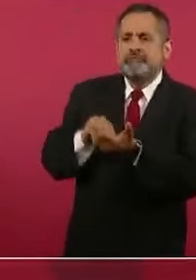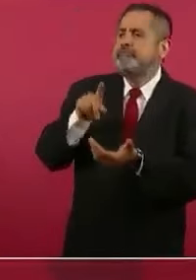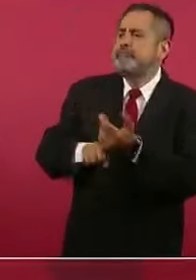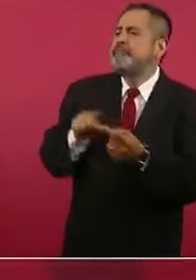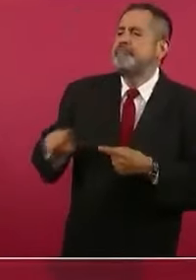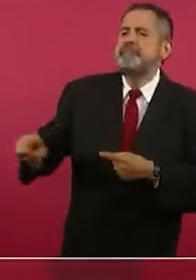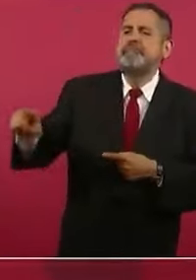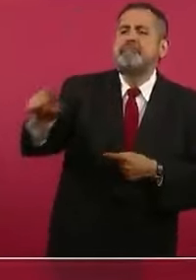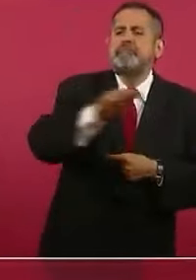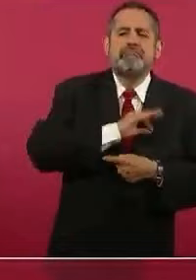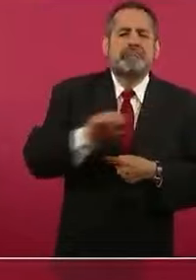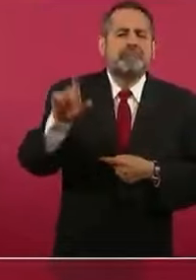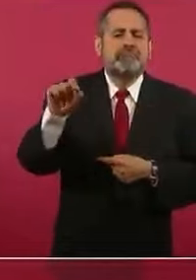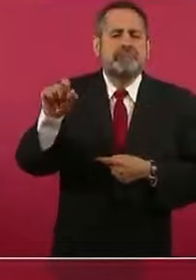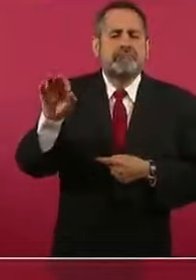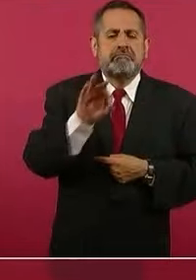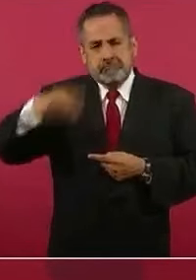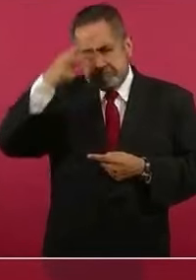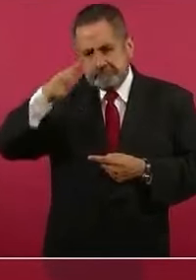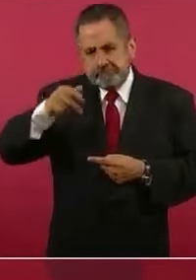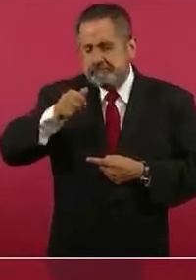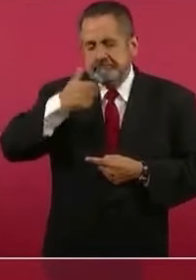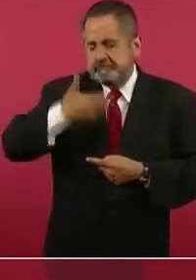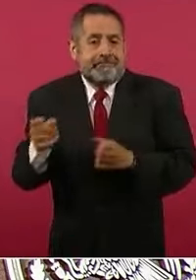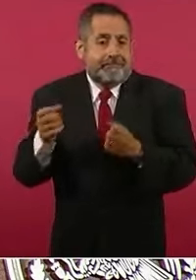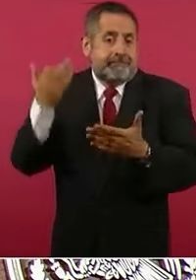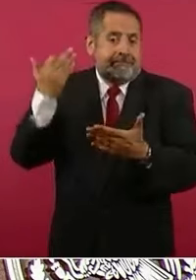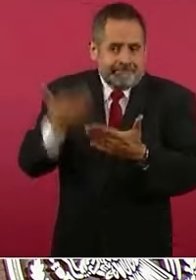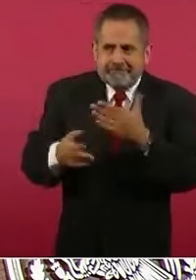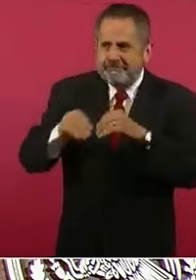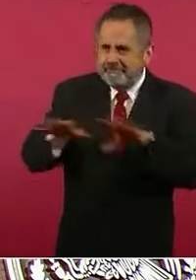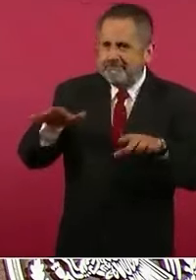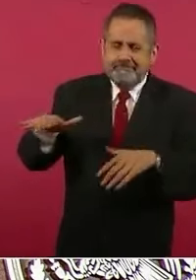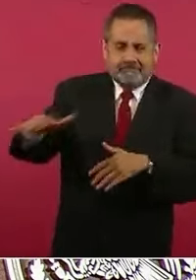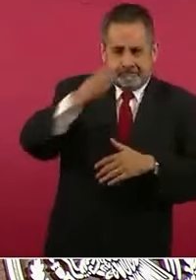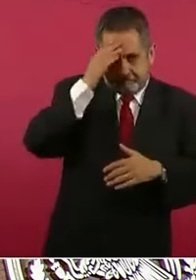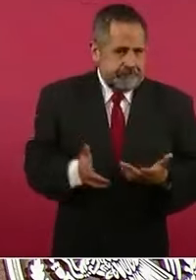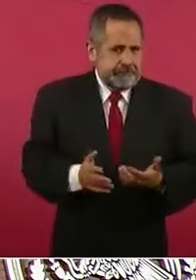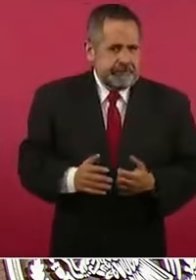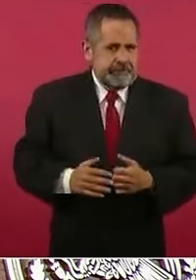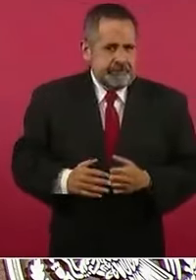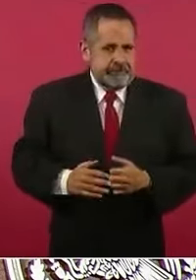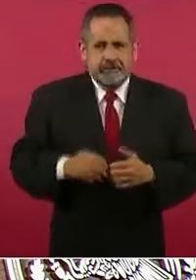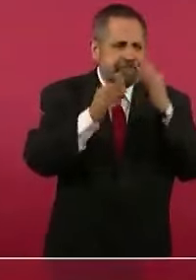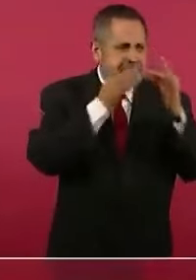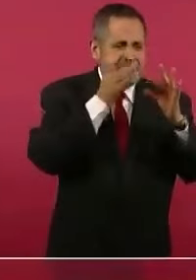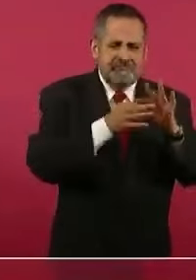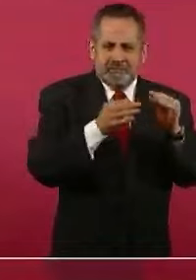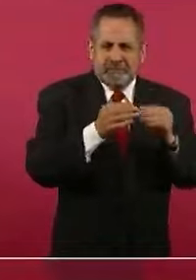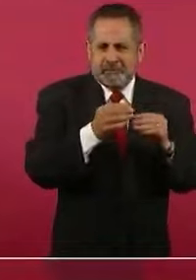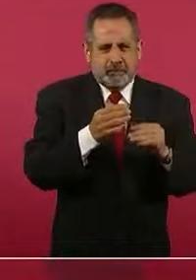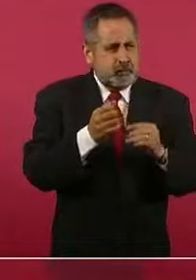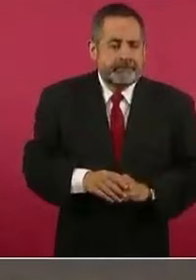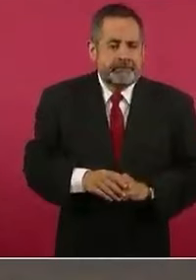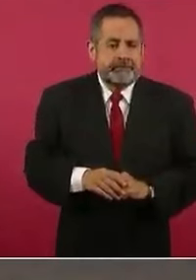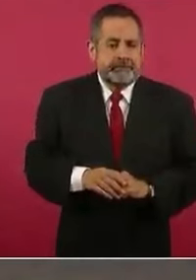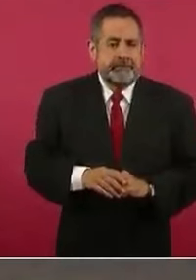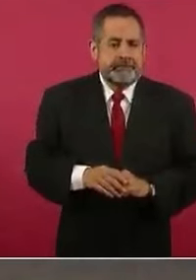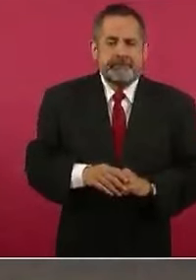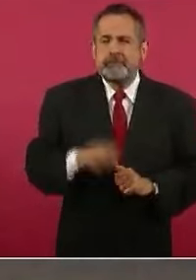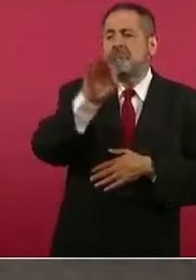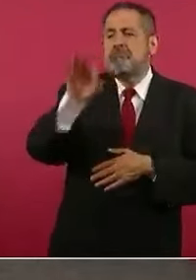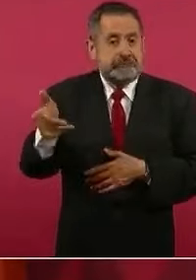un 20% de la población del país que no se enteró. Estamos hablando de noticias muy difundidas y